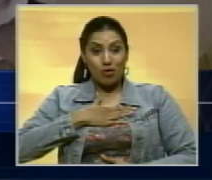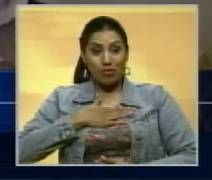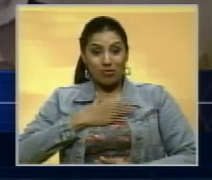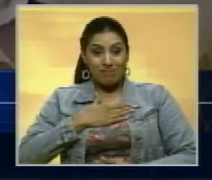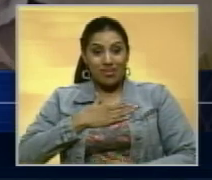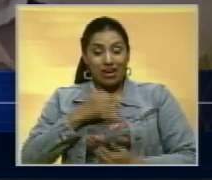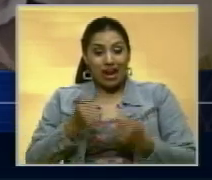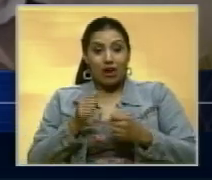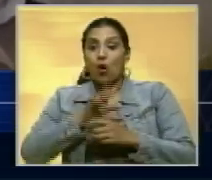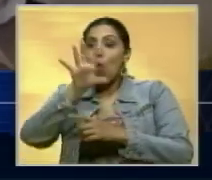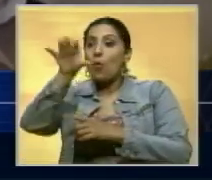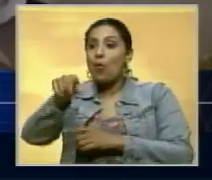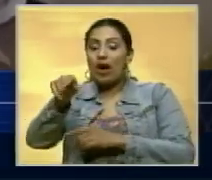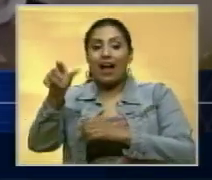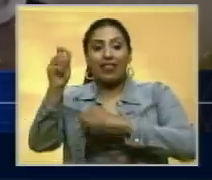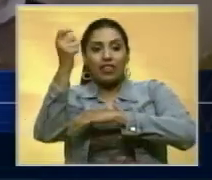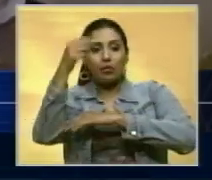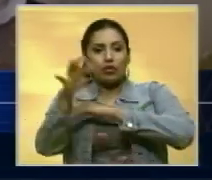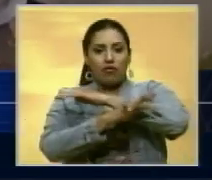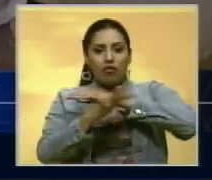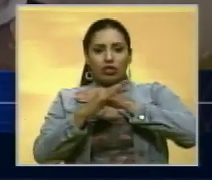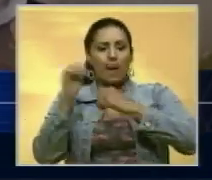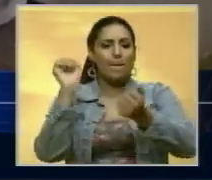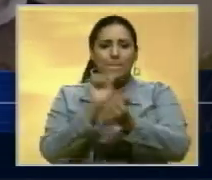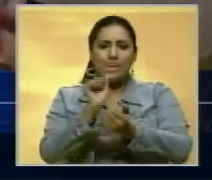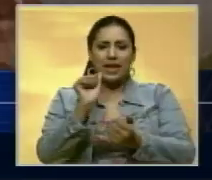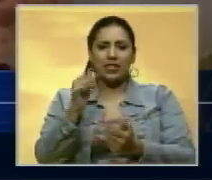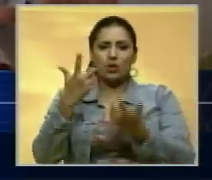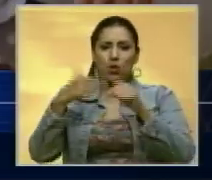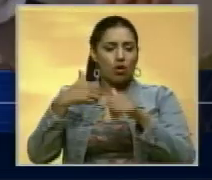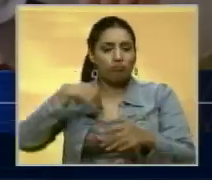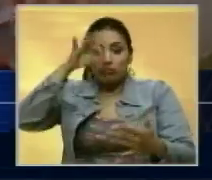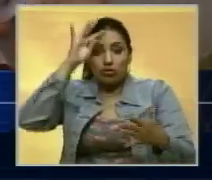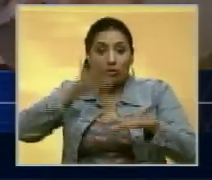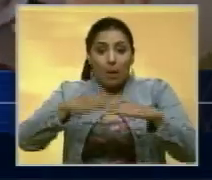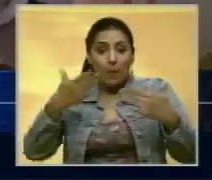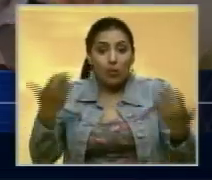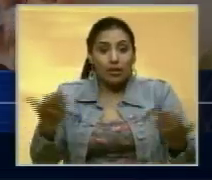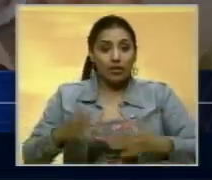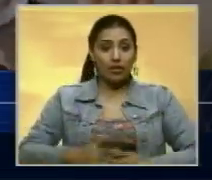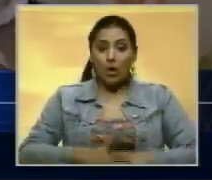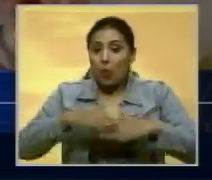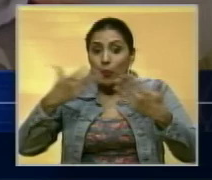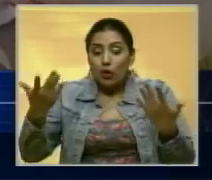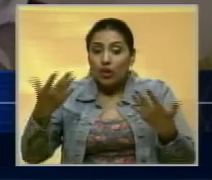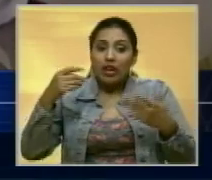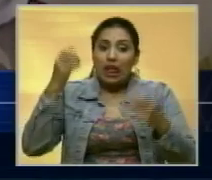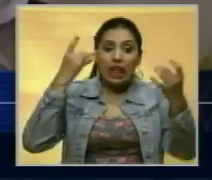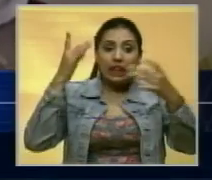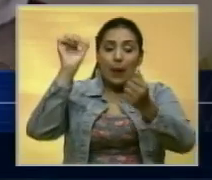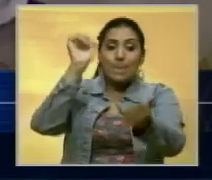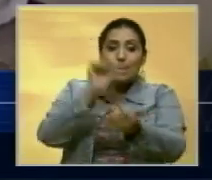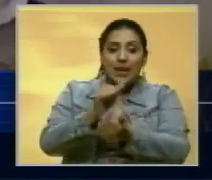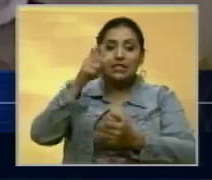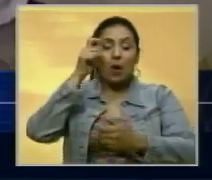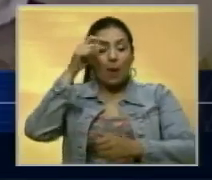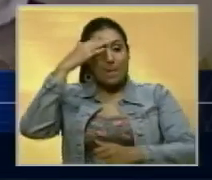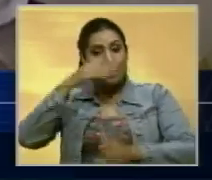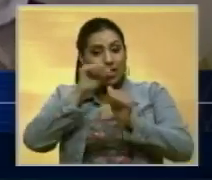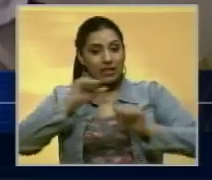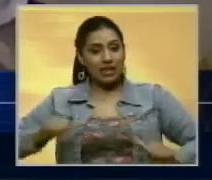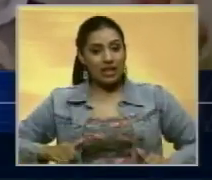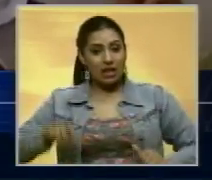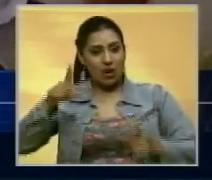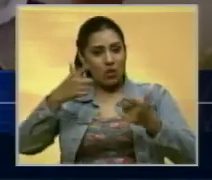los diputados en la frontera, los tienen detenidos en Paloma, no sabemos de qué. por qué argumento los tiene detenidos la Guardia Nacional